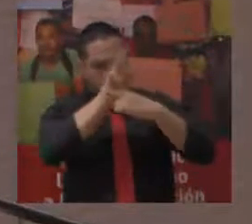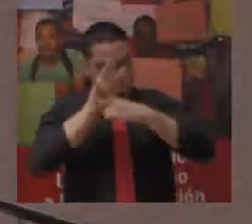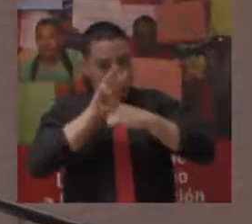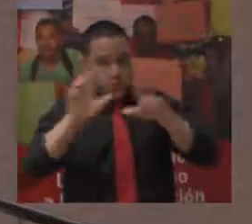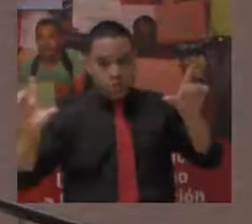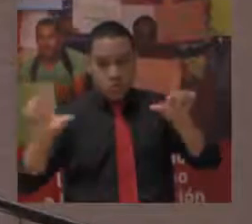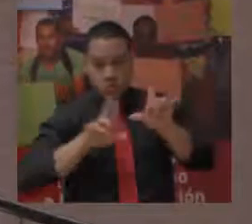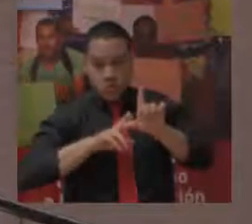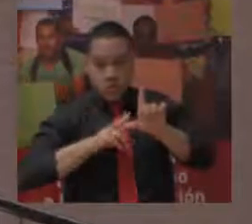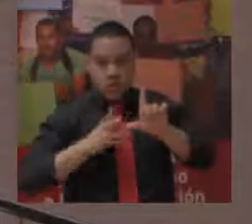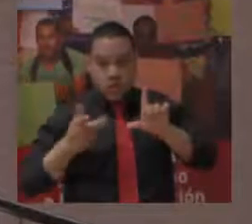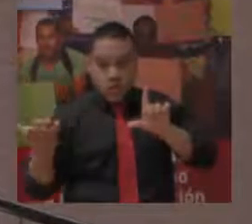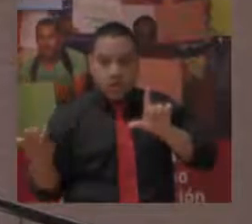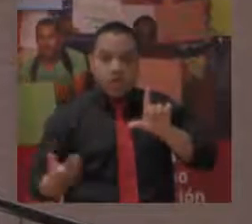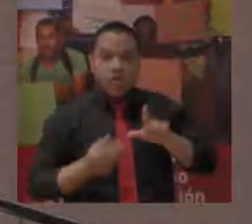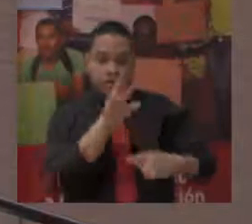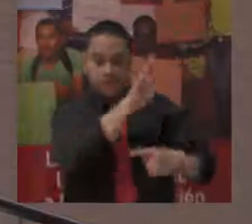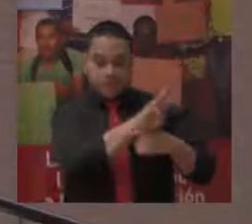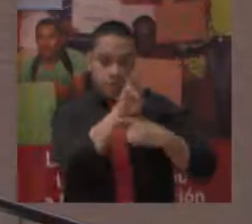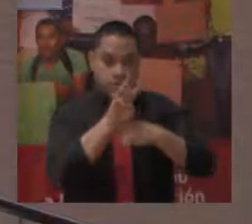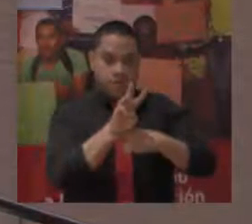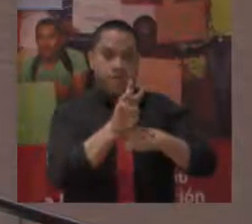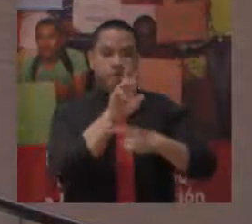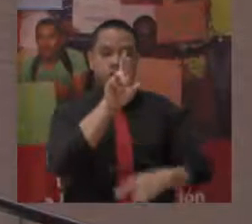de la ACR,